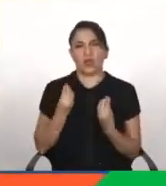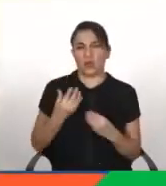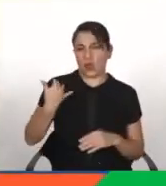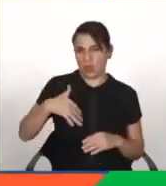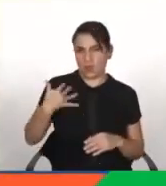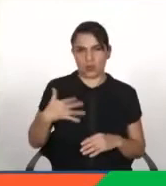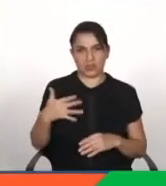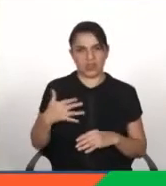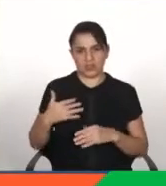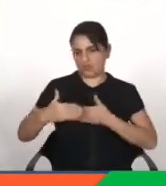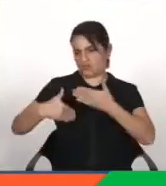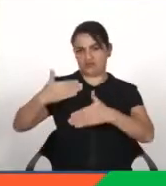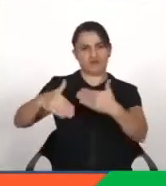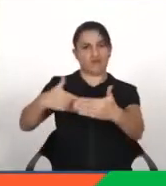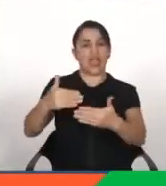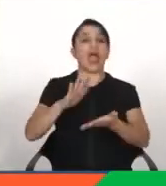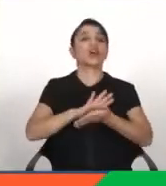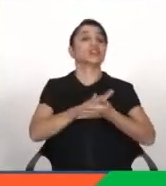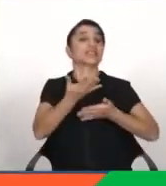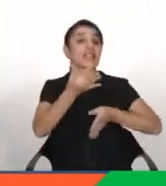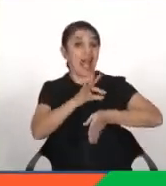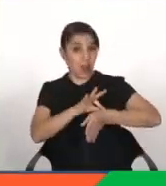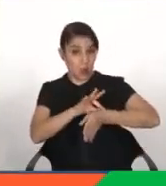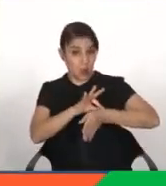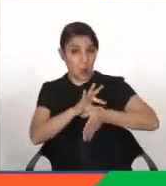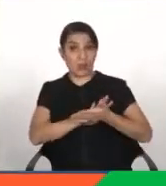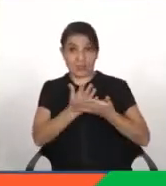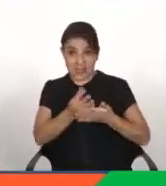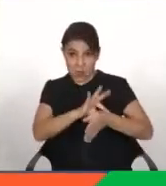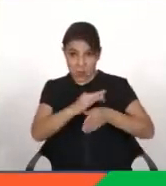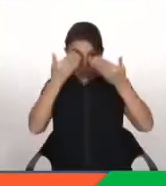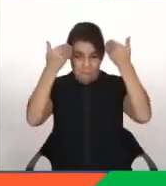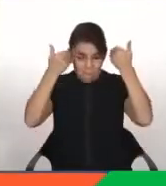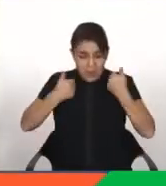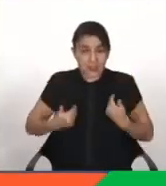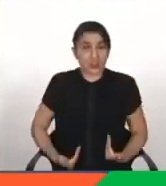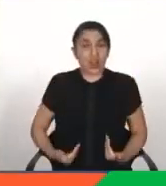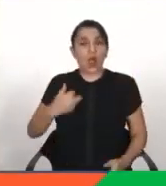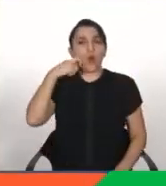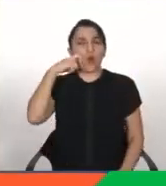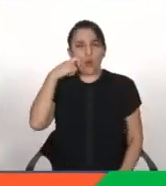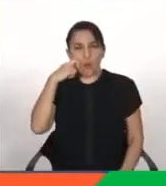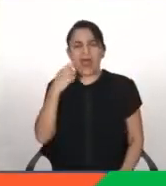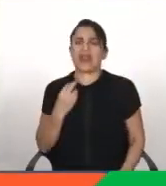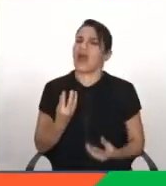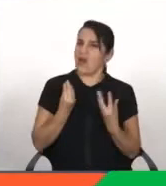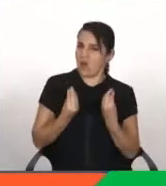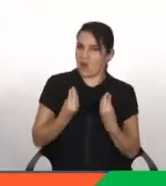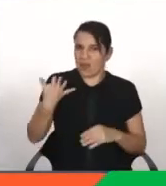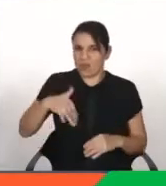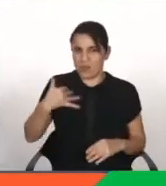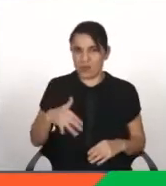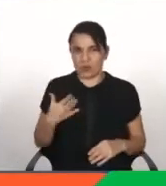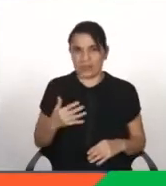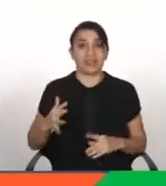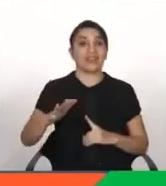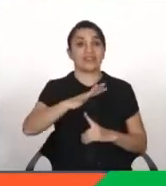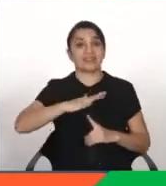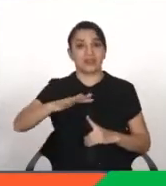que pasen, la salud, conocer la salud, conocer el cuerpo humano, siempre va a tener salida, ¿no? O sea, y creo que precisamente en tiempos como